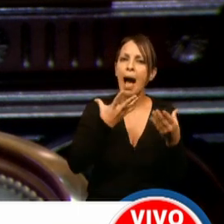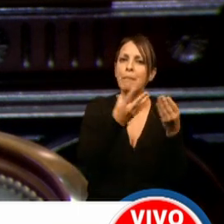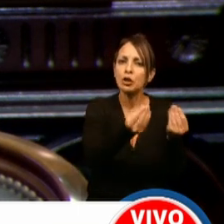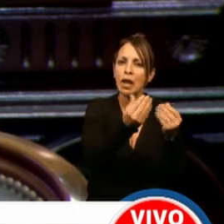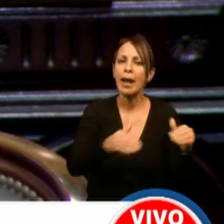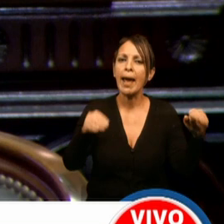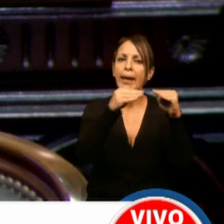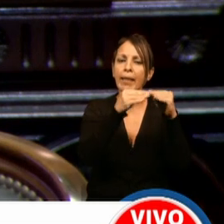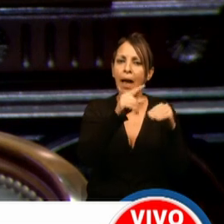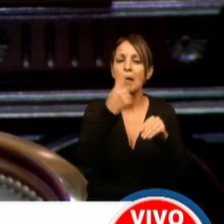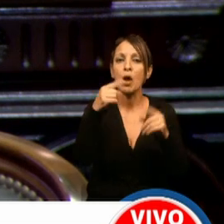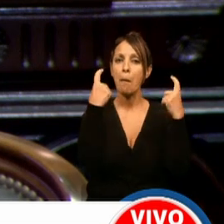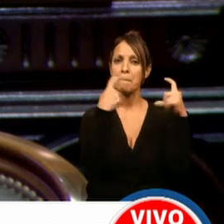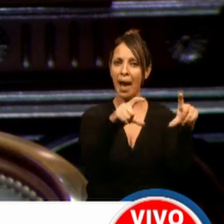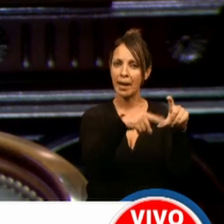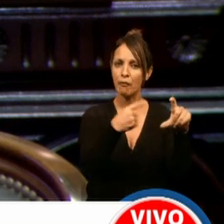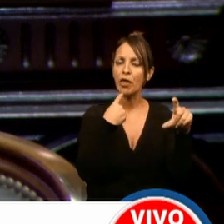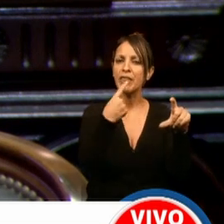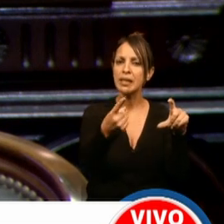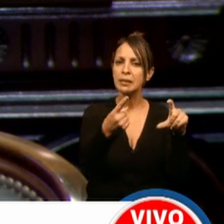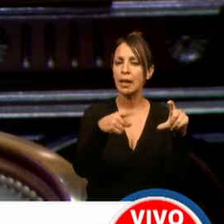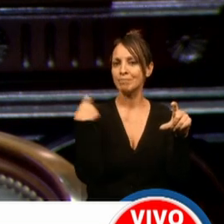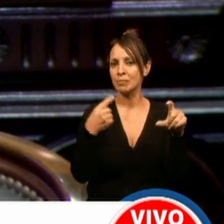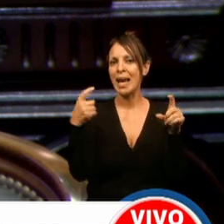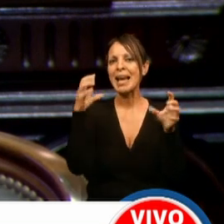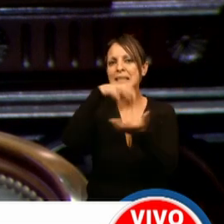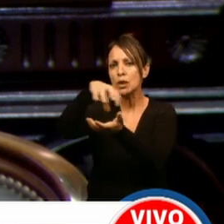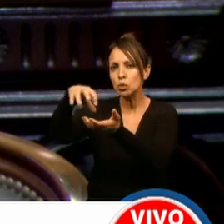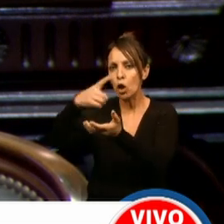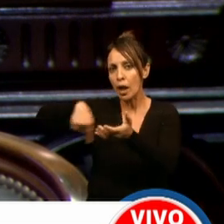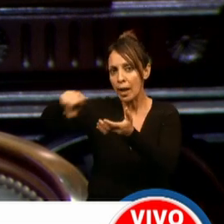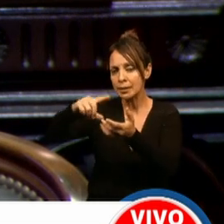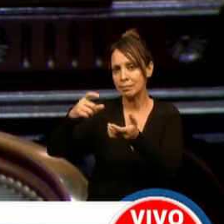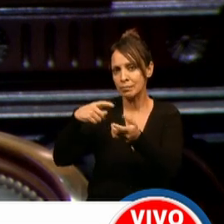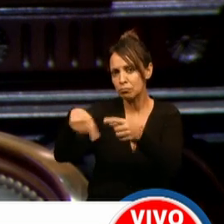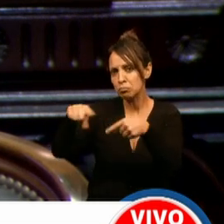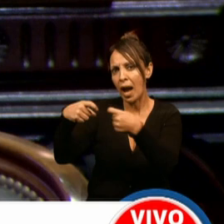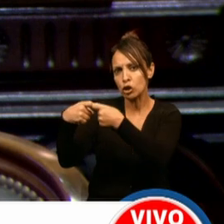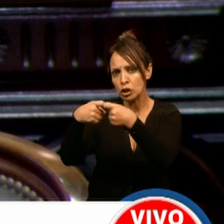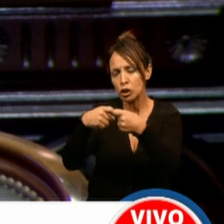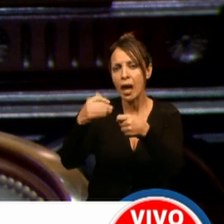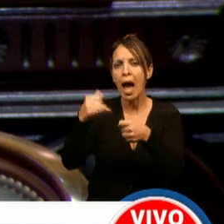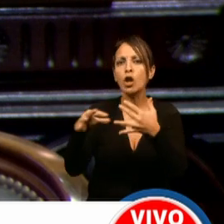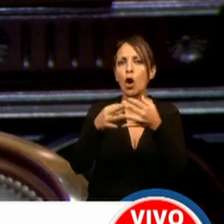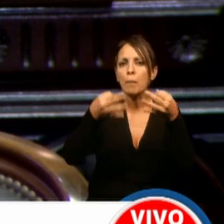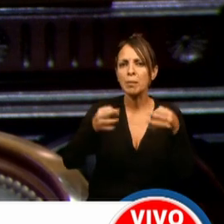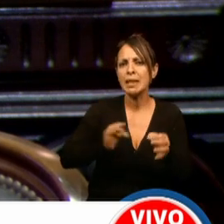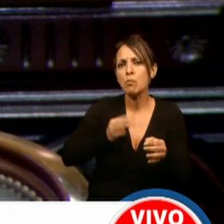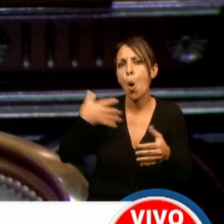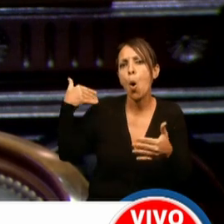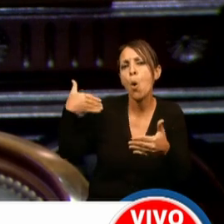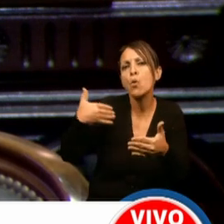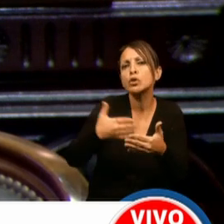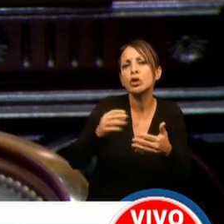dicen en un párrafo de hecho nuestras instituciones están comprometidas desde hace ya varios